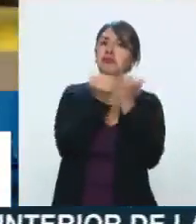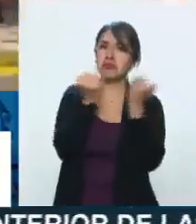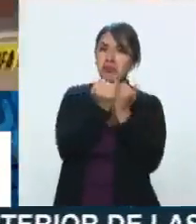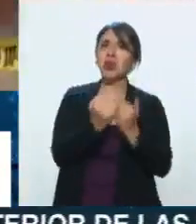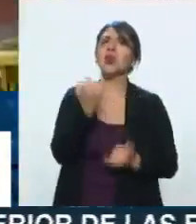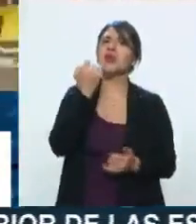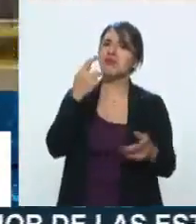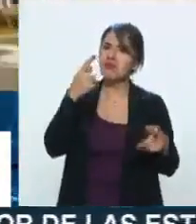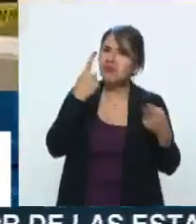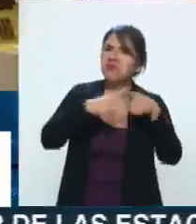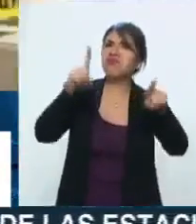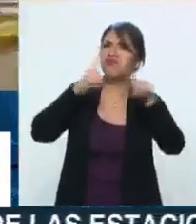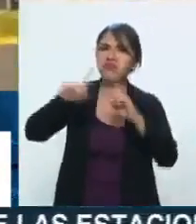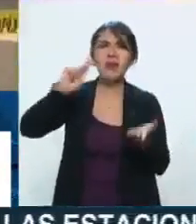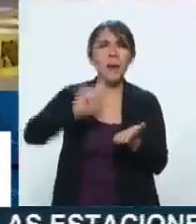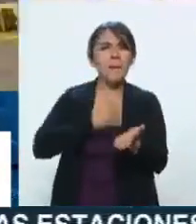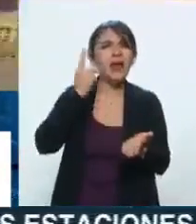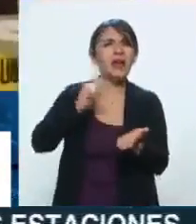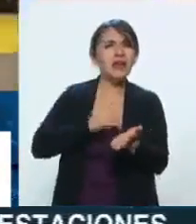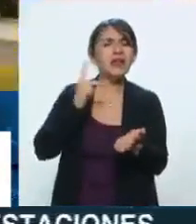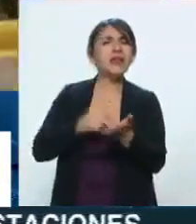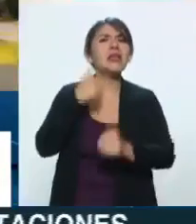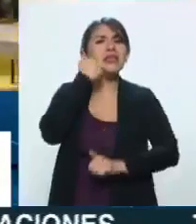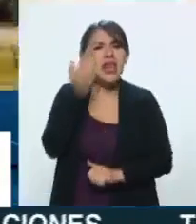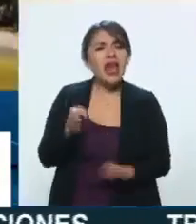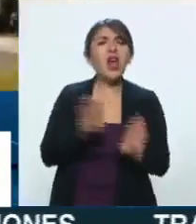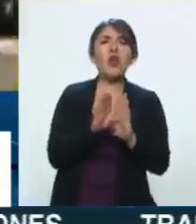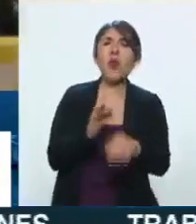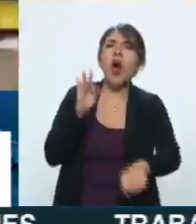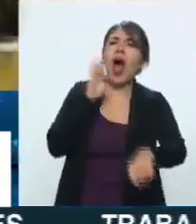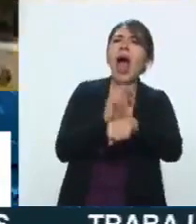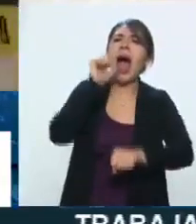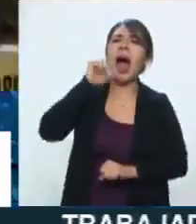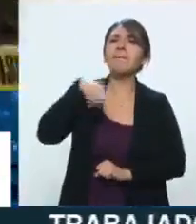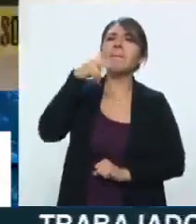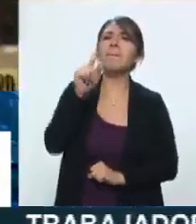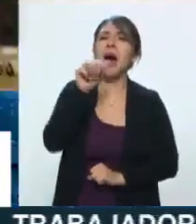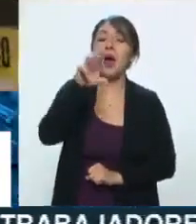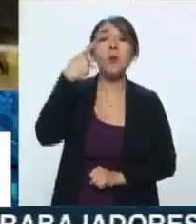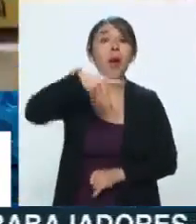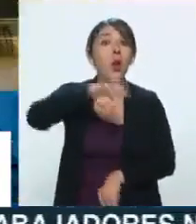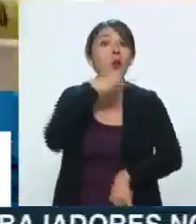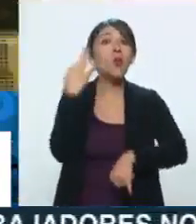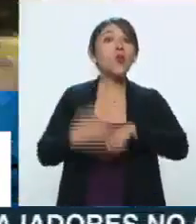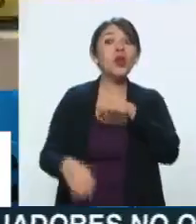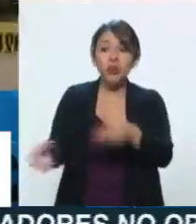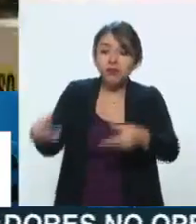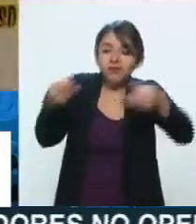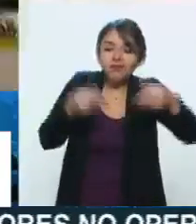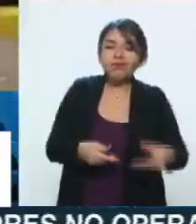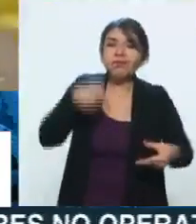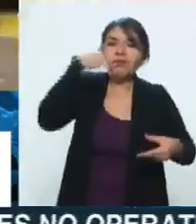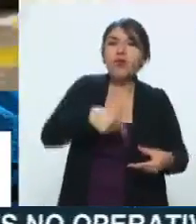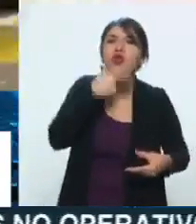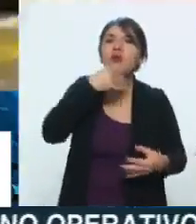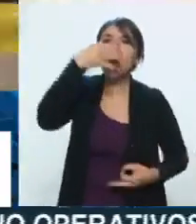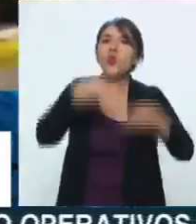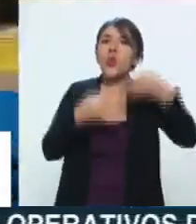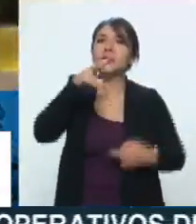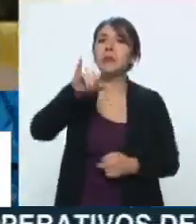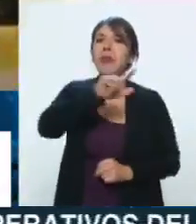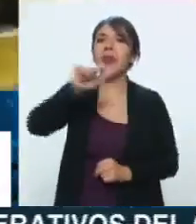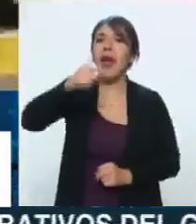una serie de momentos el poder conseguir un amparo, pero el último lo tuvo en sus manos este juez